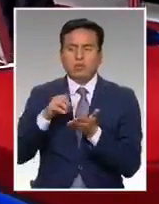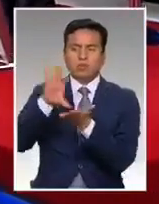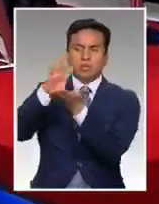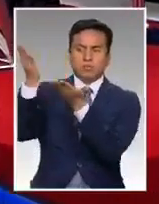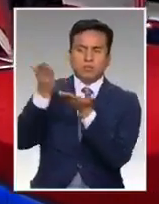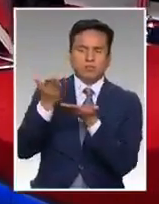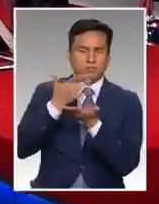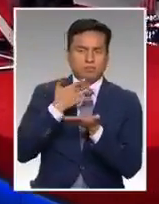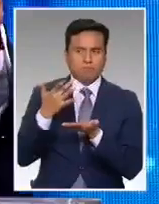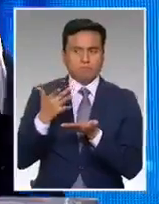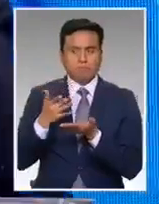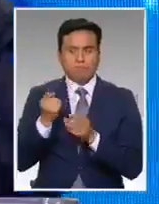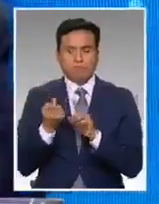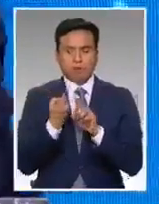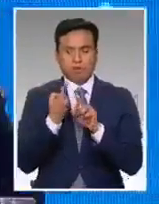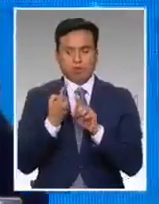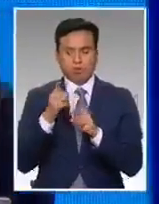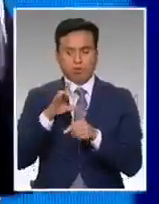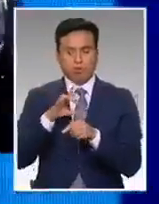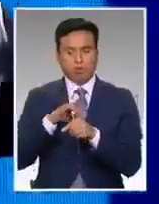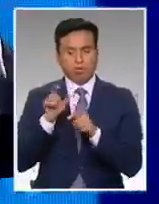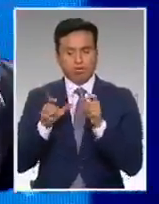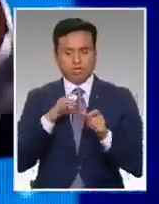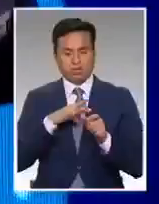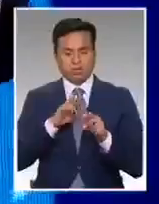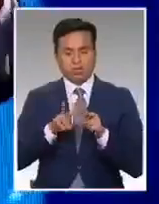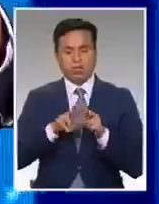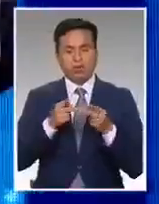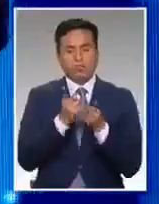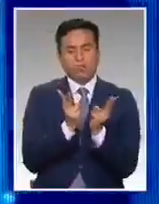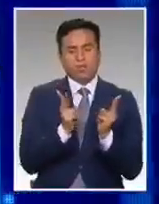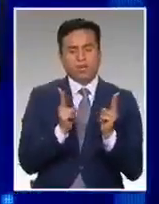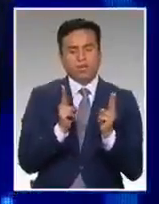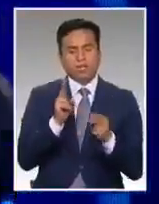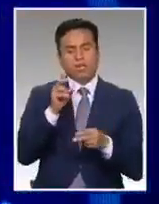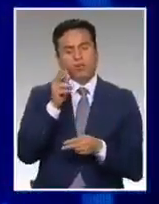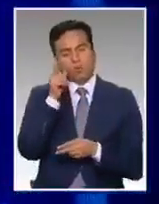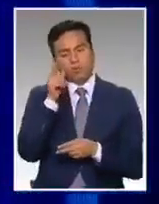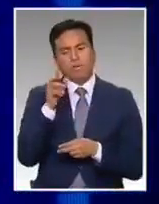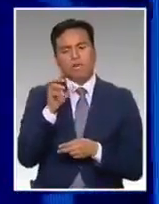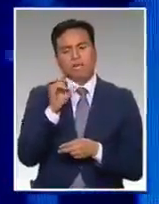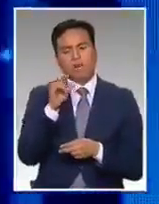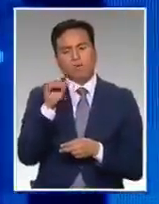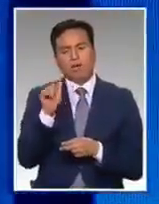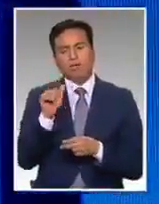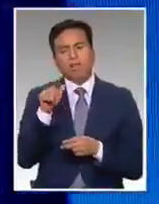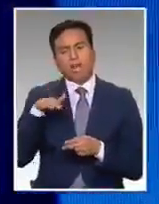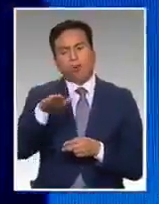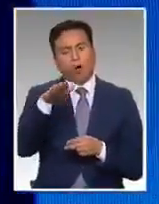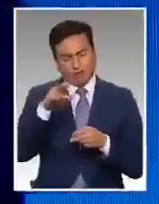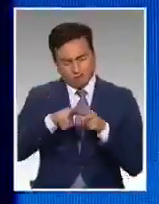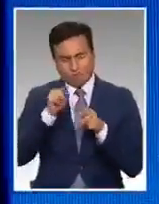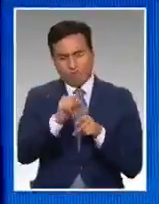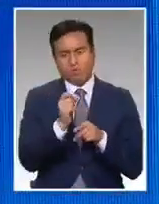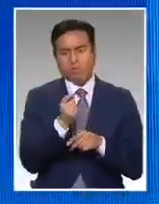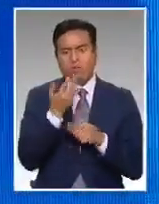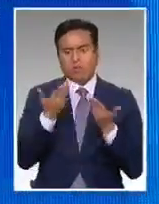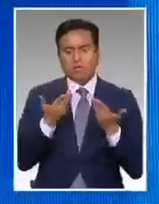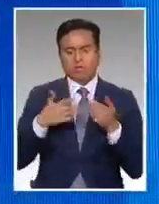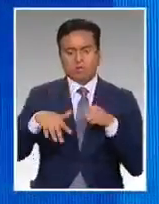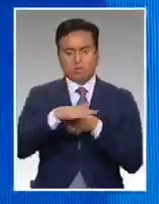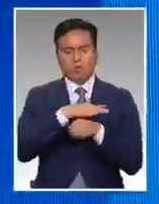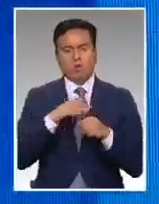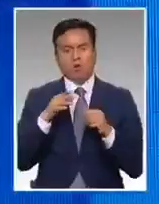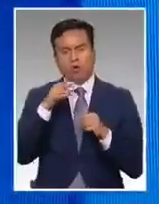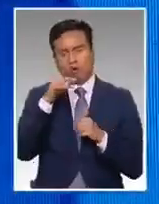los justos primero que mis compatriotas se ejerzan en la salud pública en tocopilla en la ligó en talcahuano lo que ocurre unas condiciones en que el hospital de